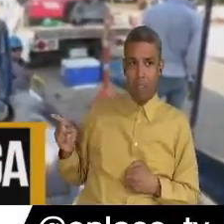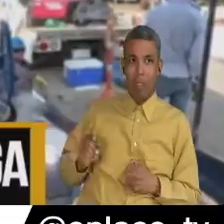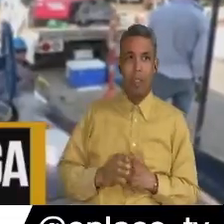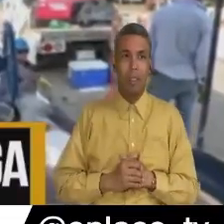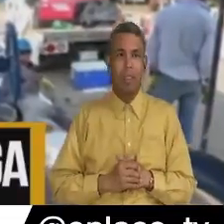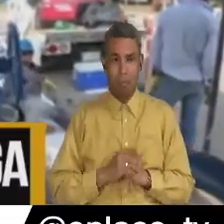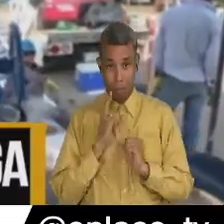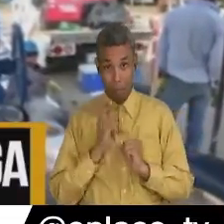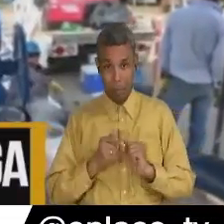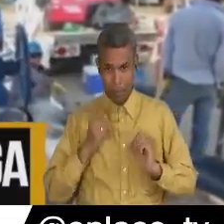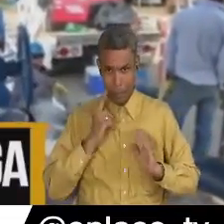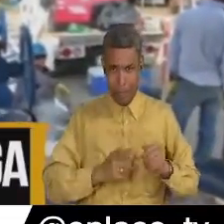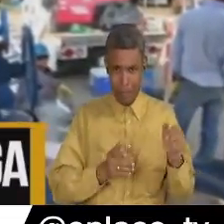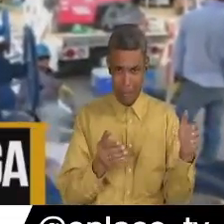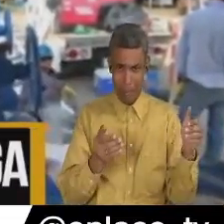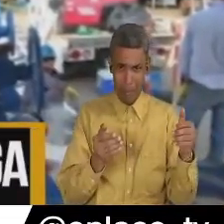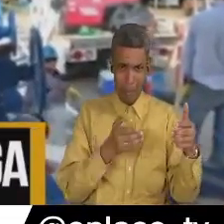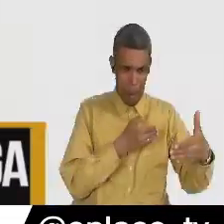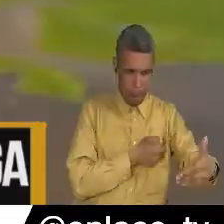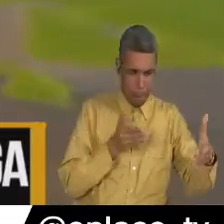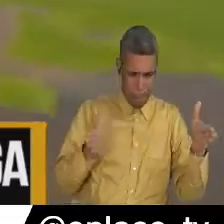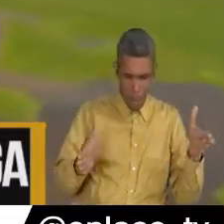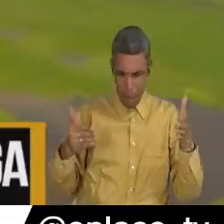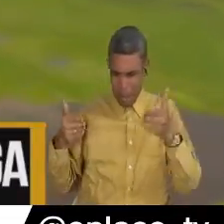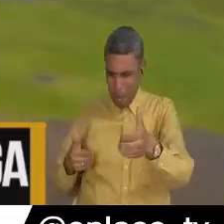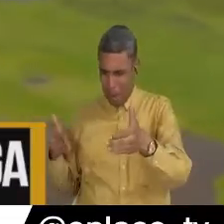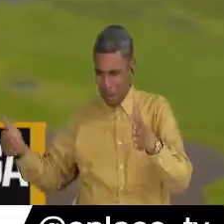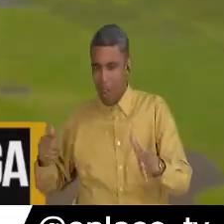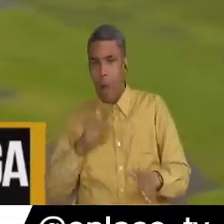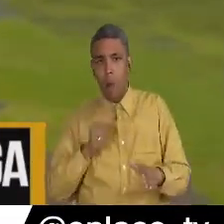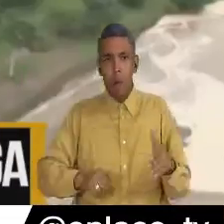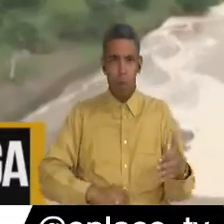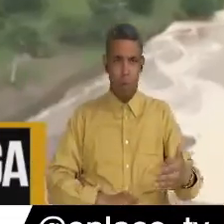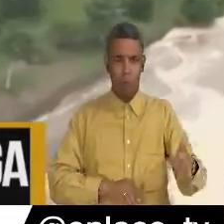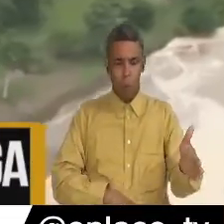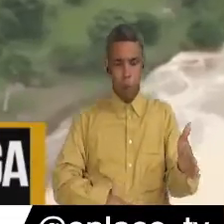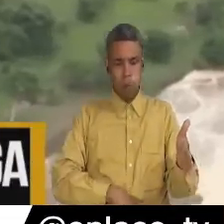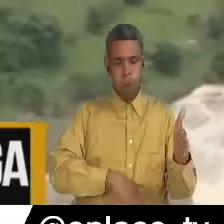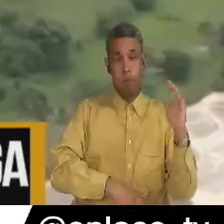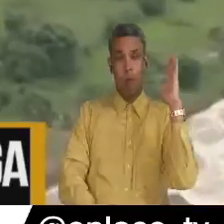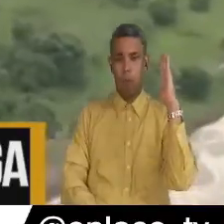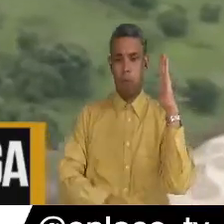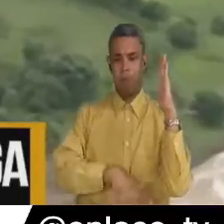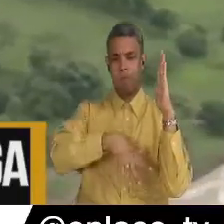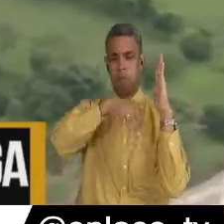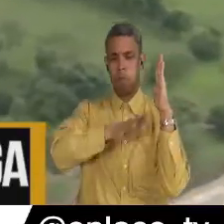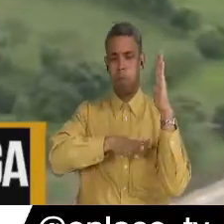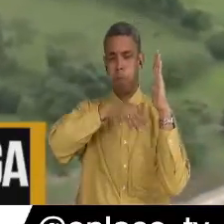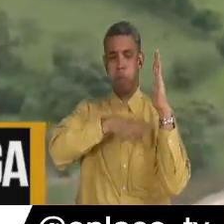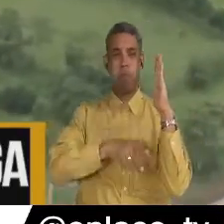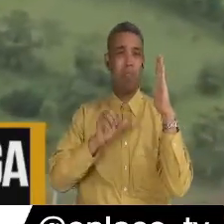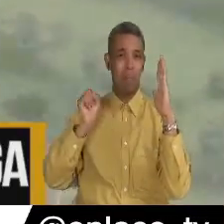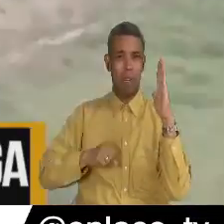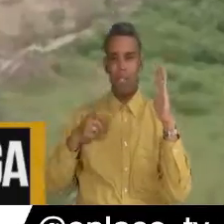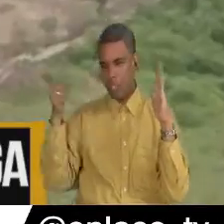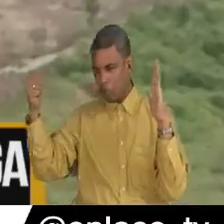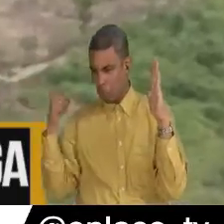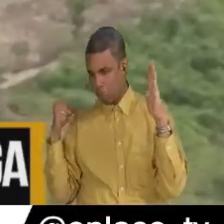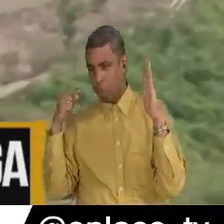el sedimento en época de altos caudales, así como el canal de conexión que llevará las aguas captadas desde el río hasta la ciénaga El